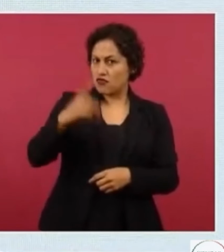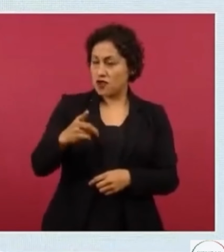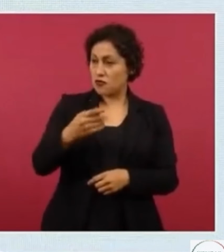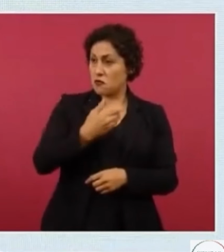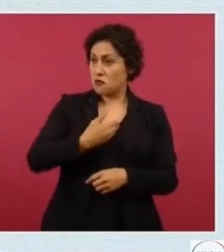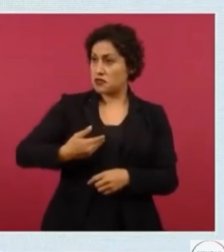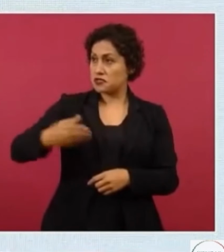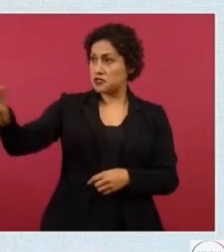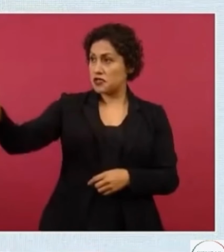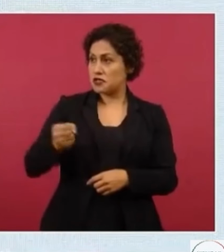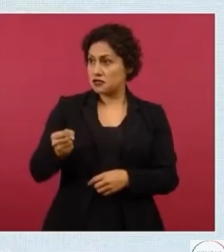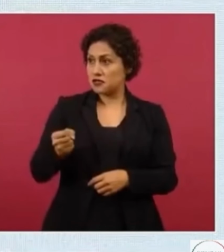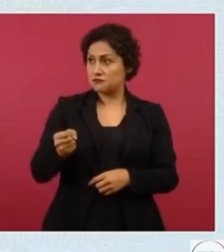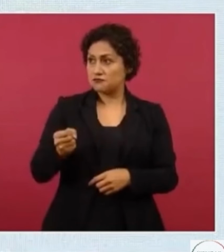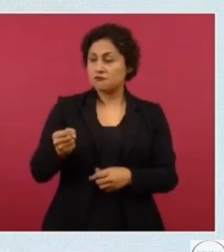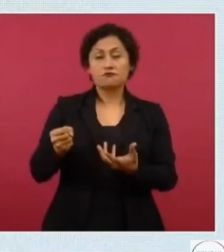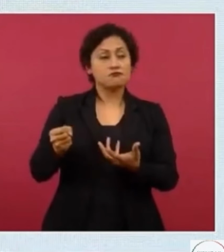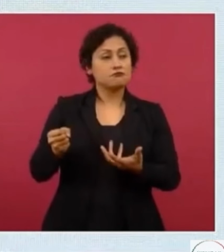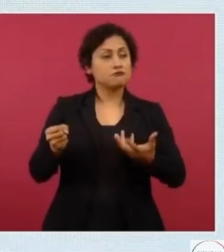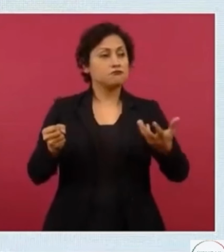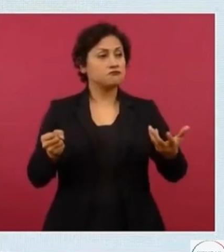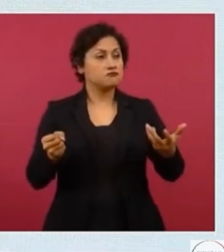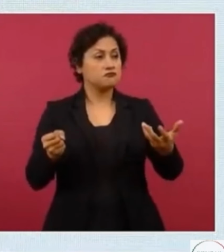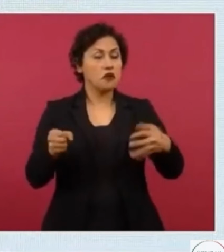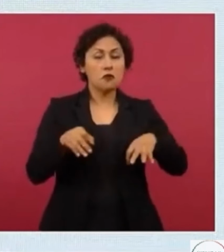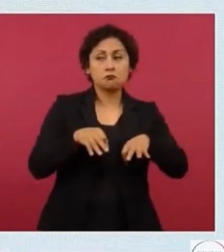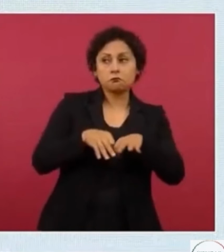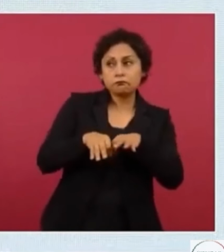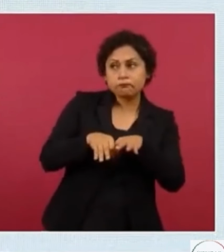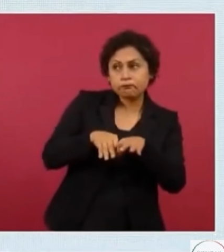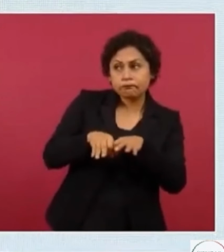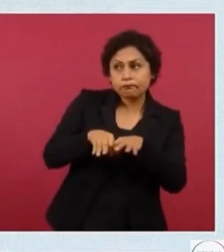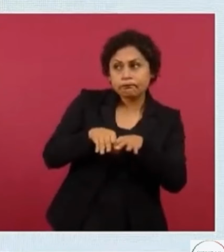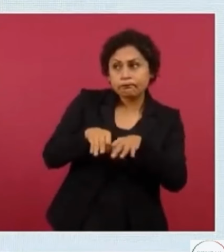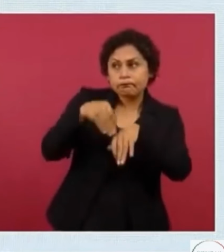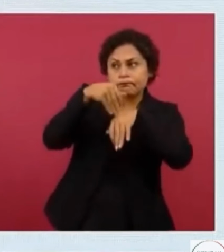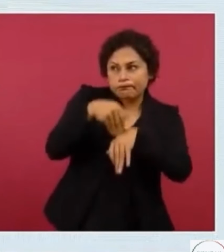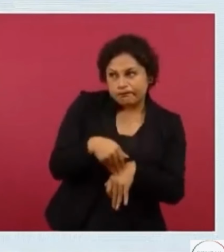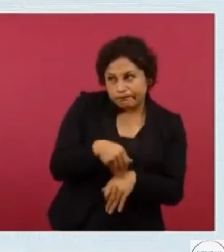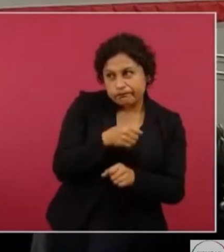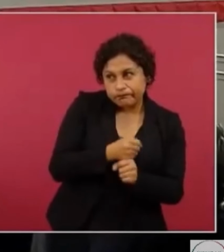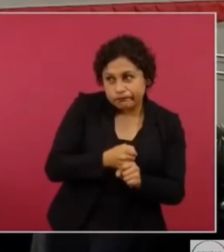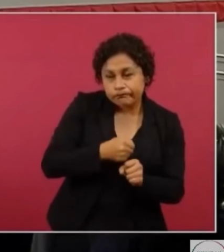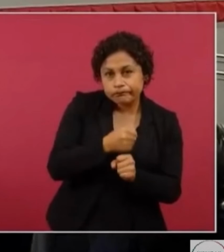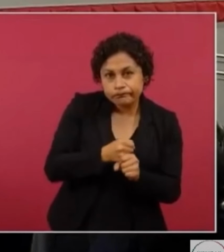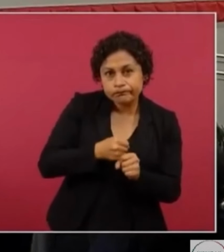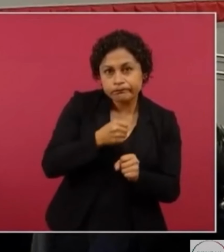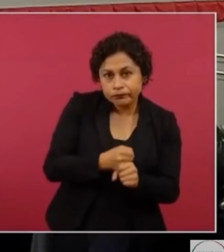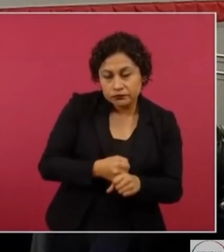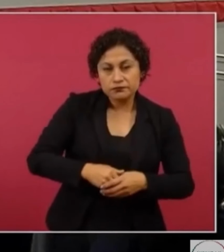y empleados que se fregaban.